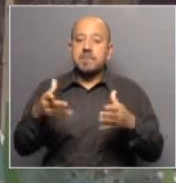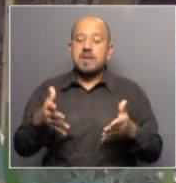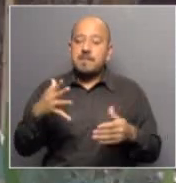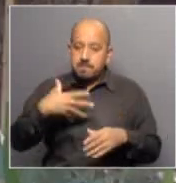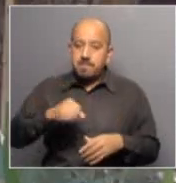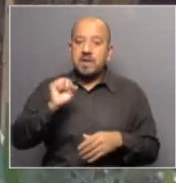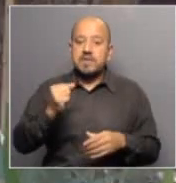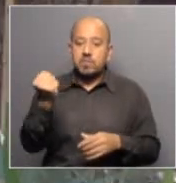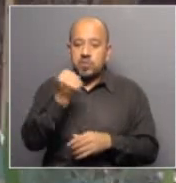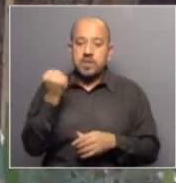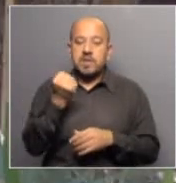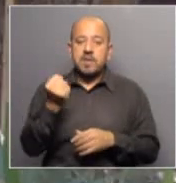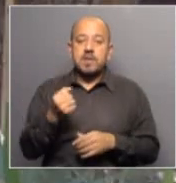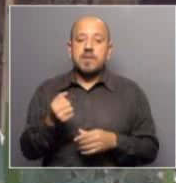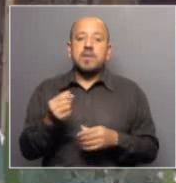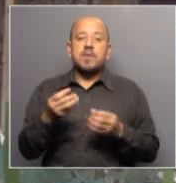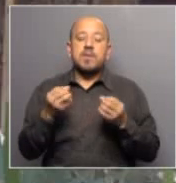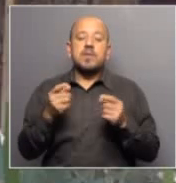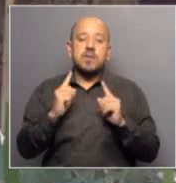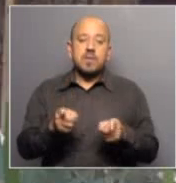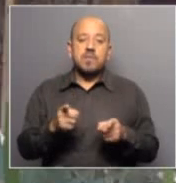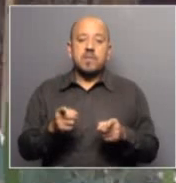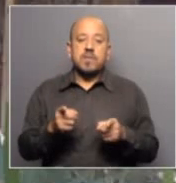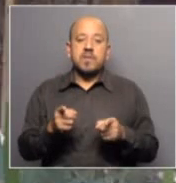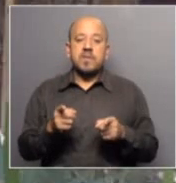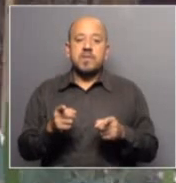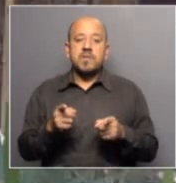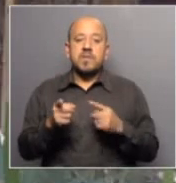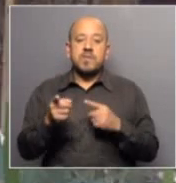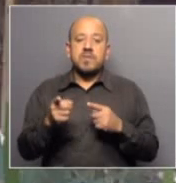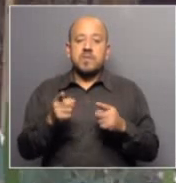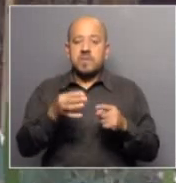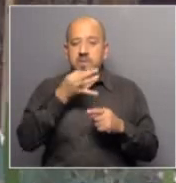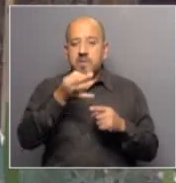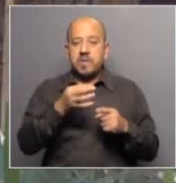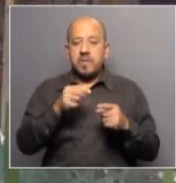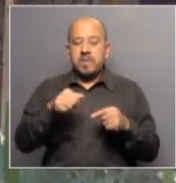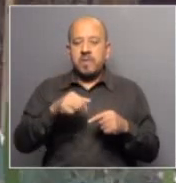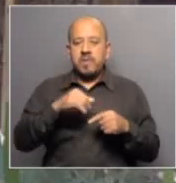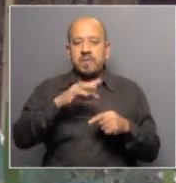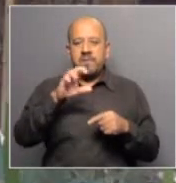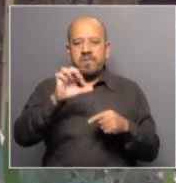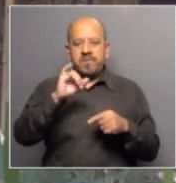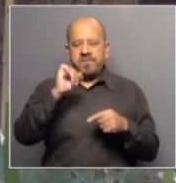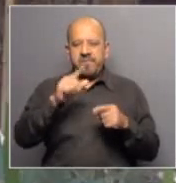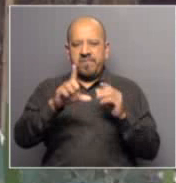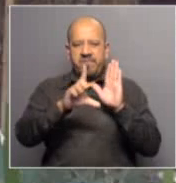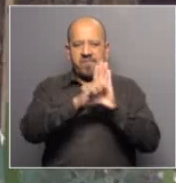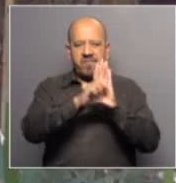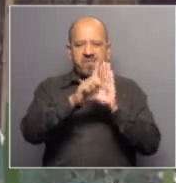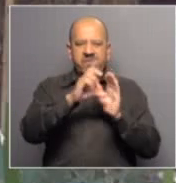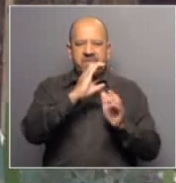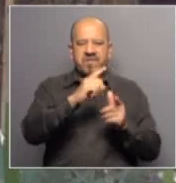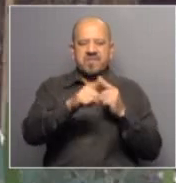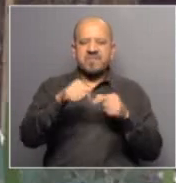vez más importante. Por otro lado, también, y era un poco lo que decía Julio Rey, digamos, la LUC y el nuevo Código del Proceso